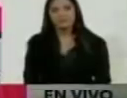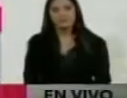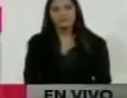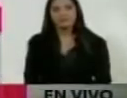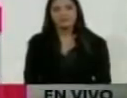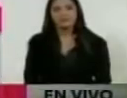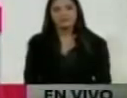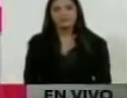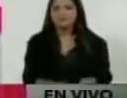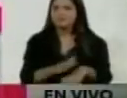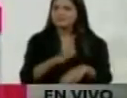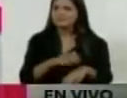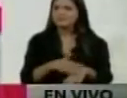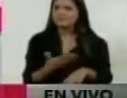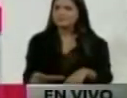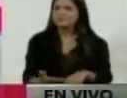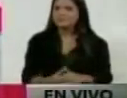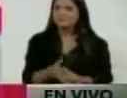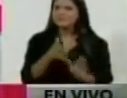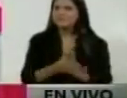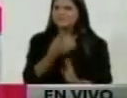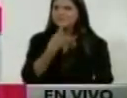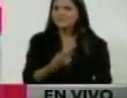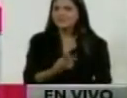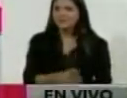¿O qué? ¿Qué dijo? ¿Qué dijo?